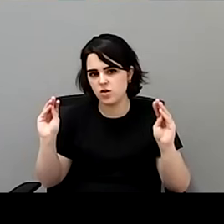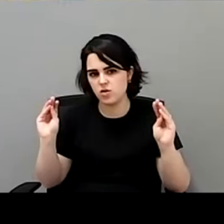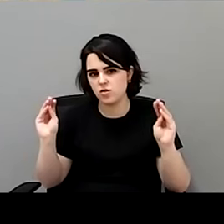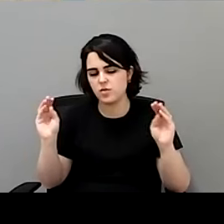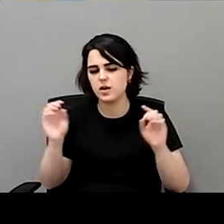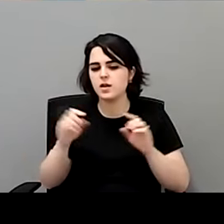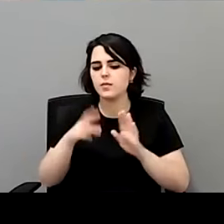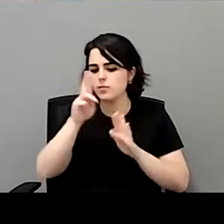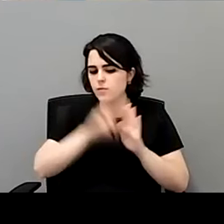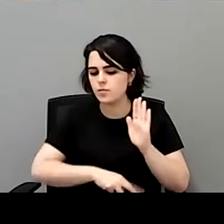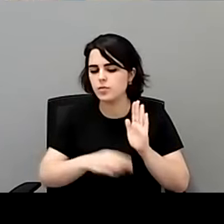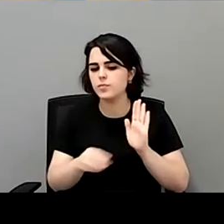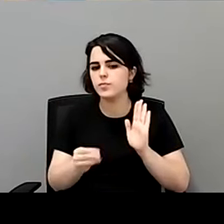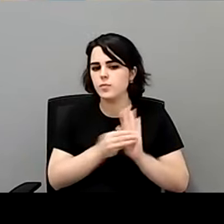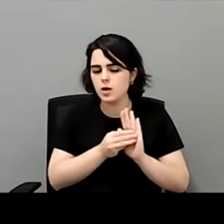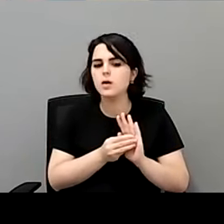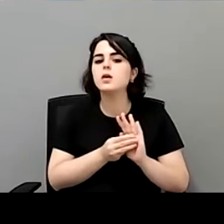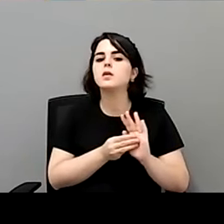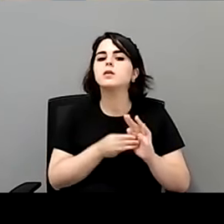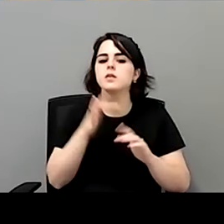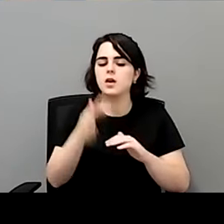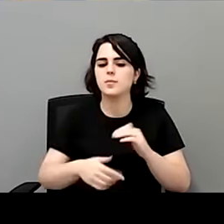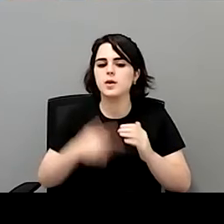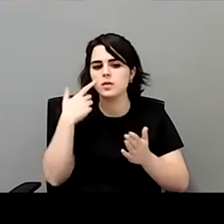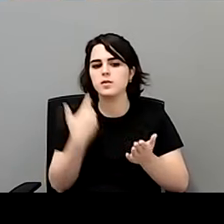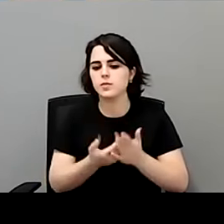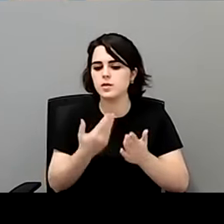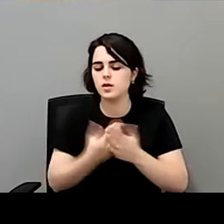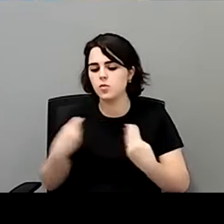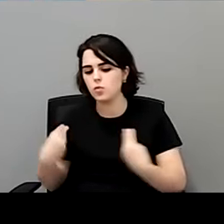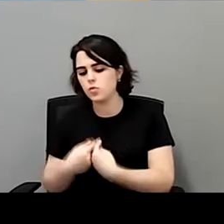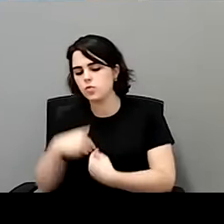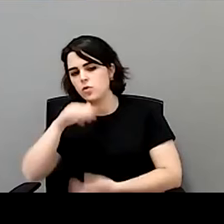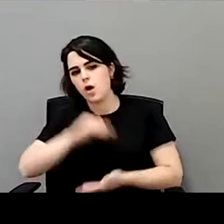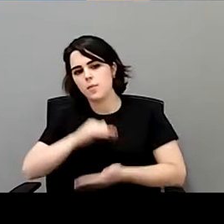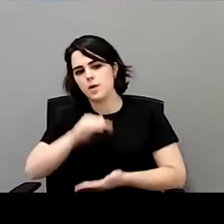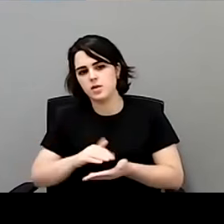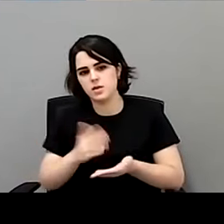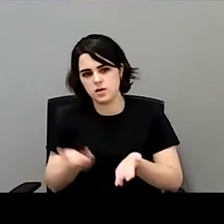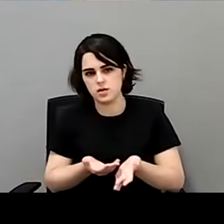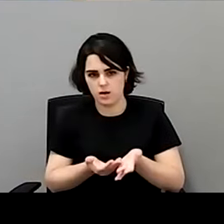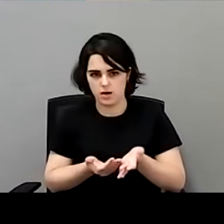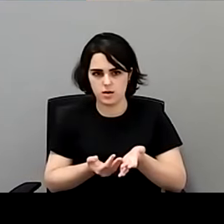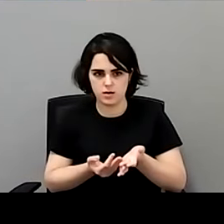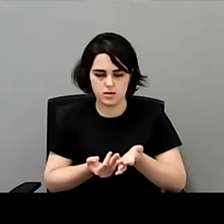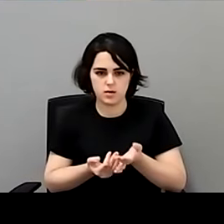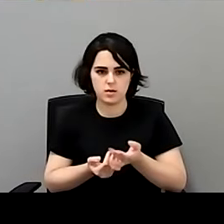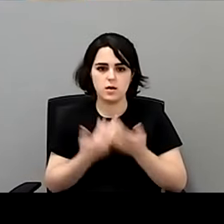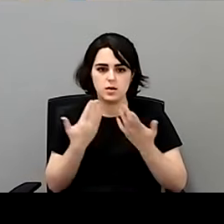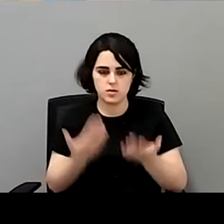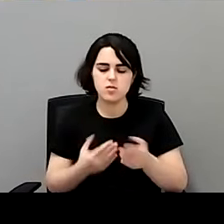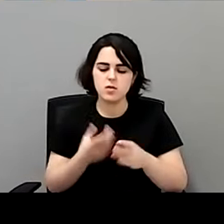reglada y un certificado de competencia. Y por lo tanto,